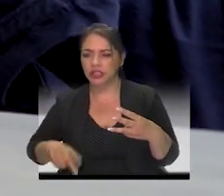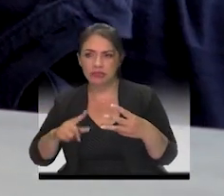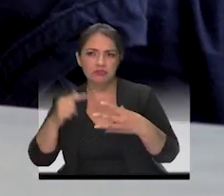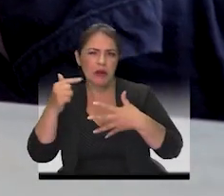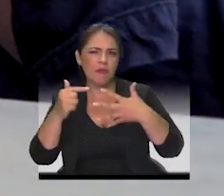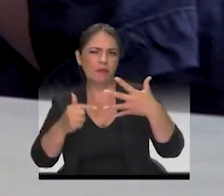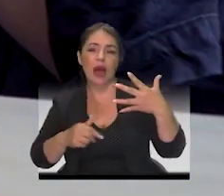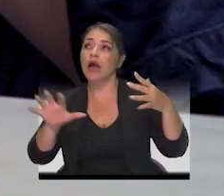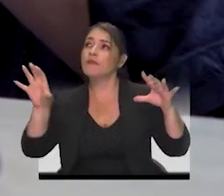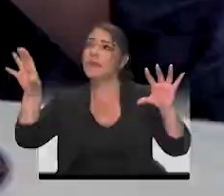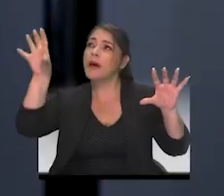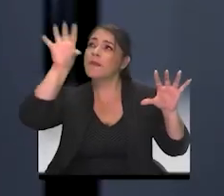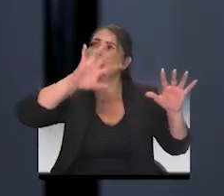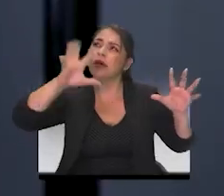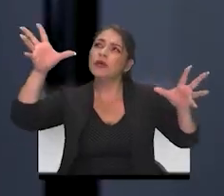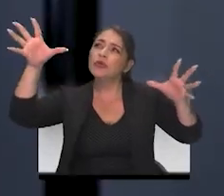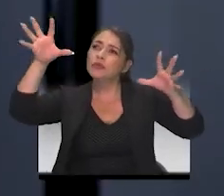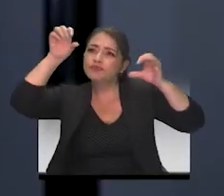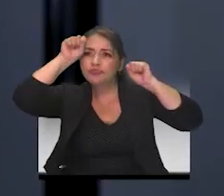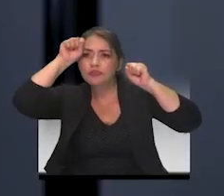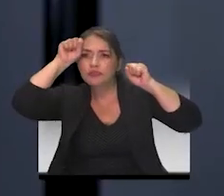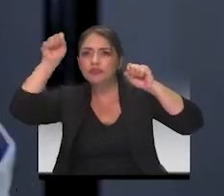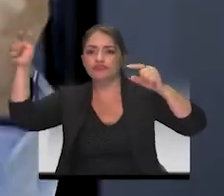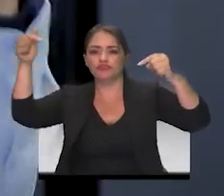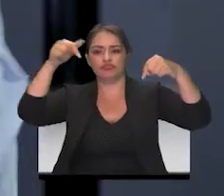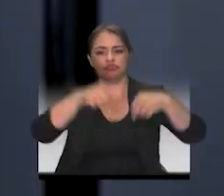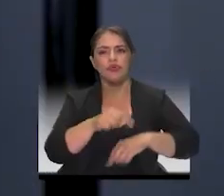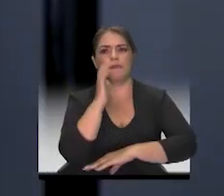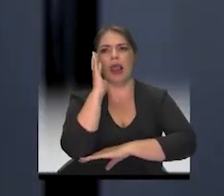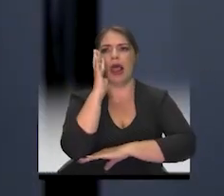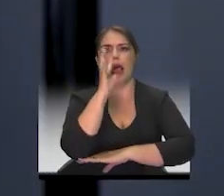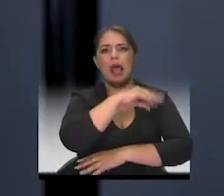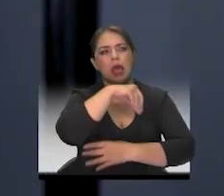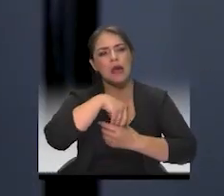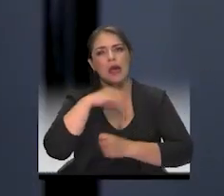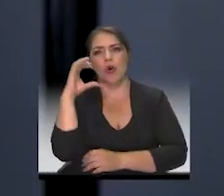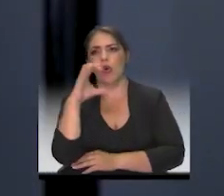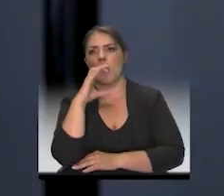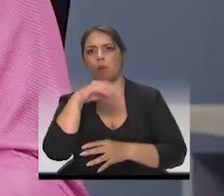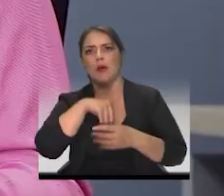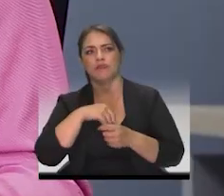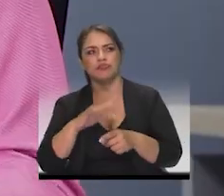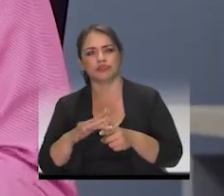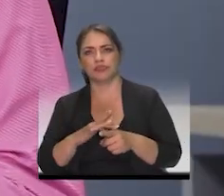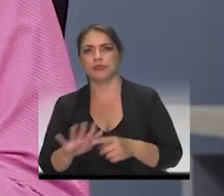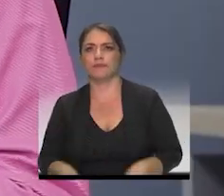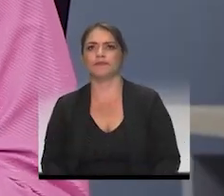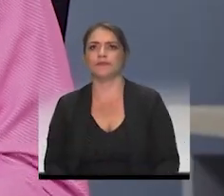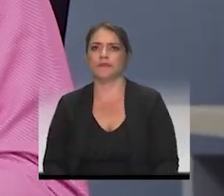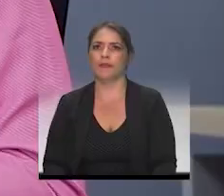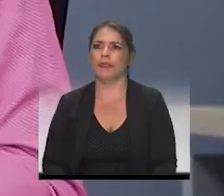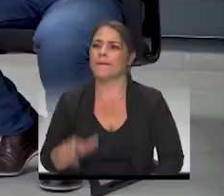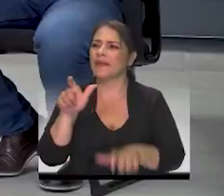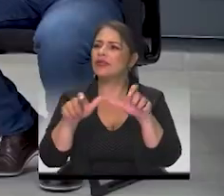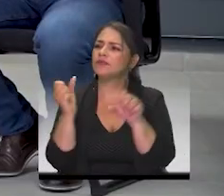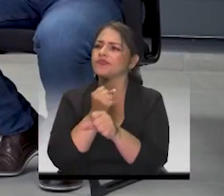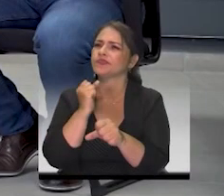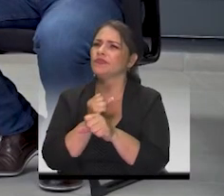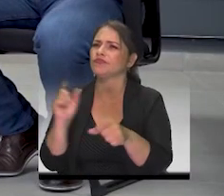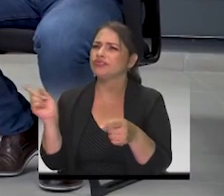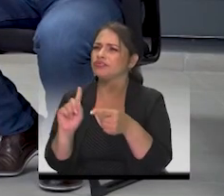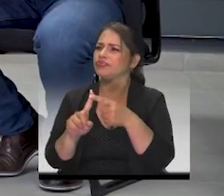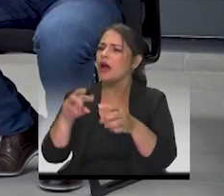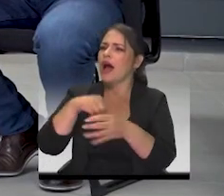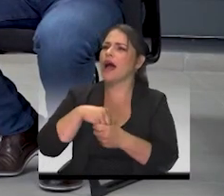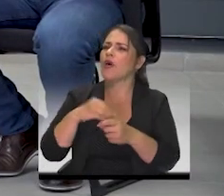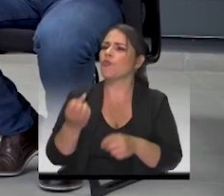esa información que hemos obtenido en estas ferias la hemos traído para nuestro país. Y hoy, ¿cuántas personas hacen